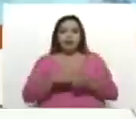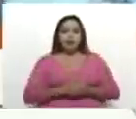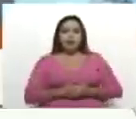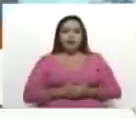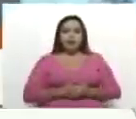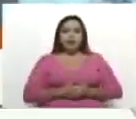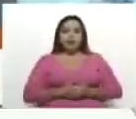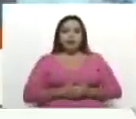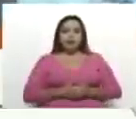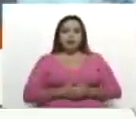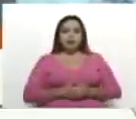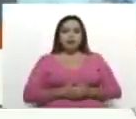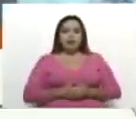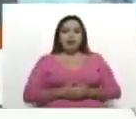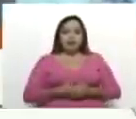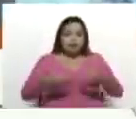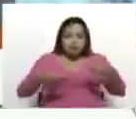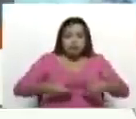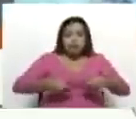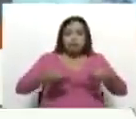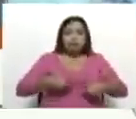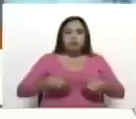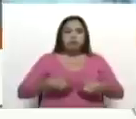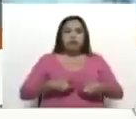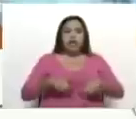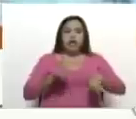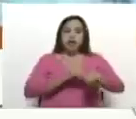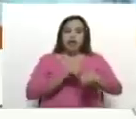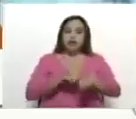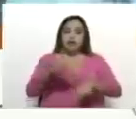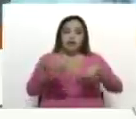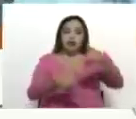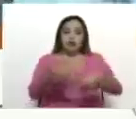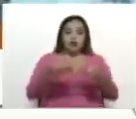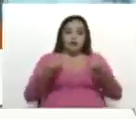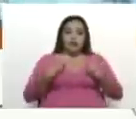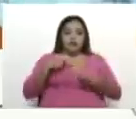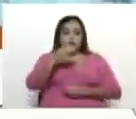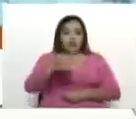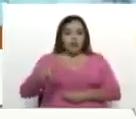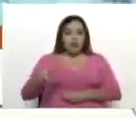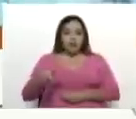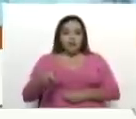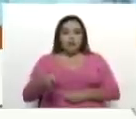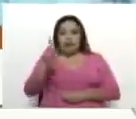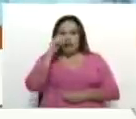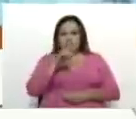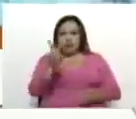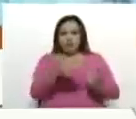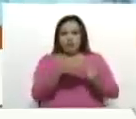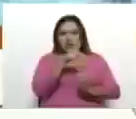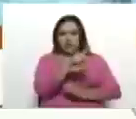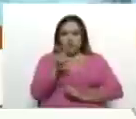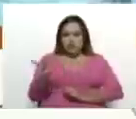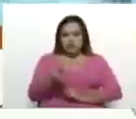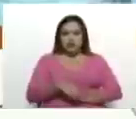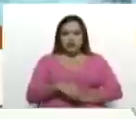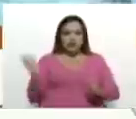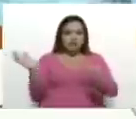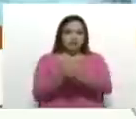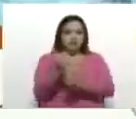la más grande épica electoral que haya vivido este pueblo que fue la batalla electoral del año 2012 por la presidencia